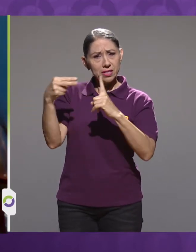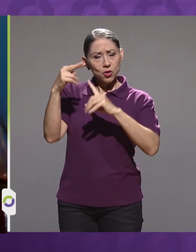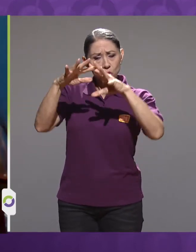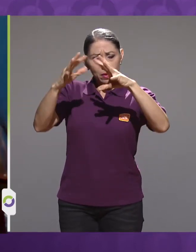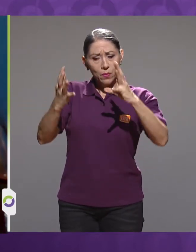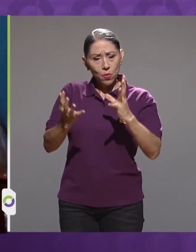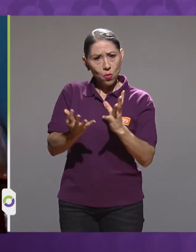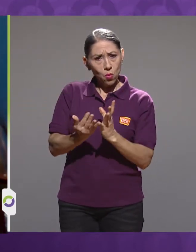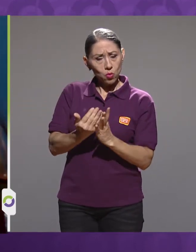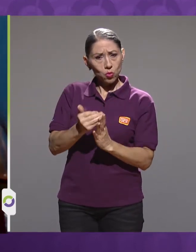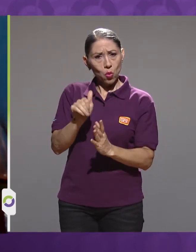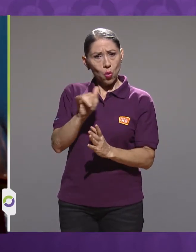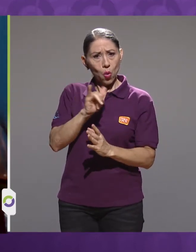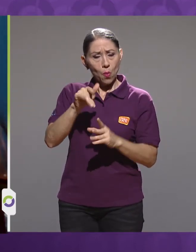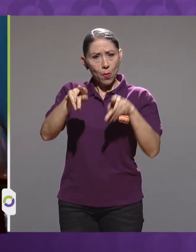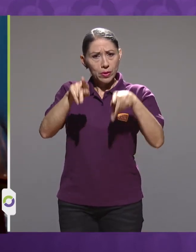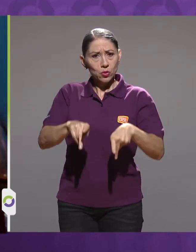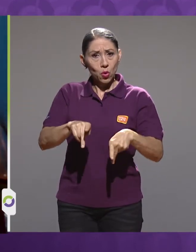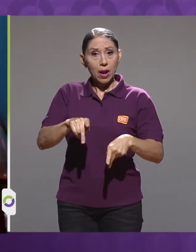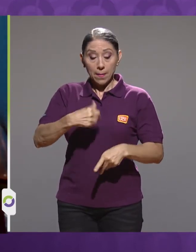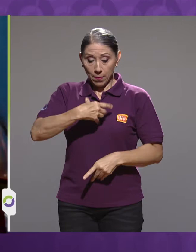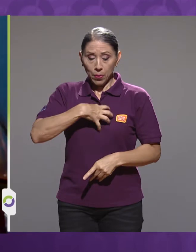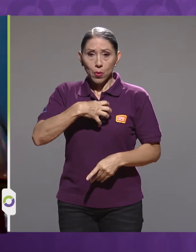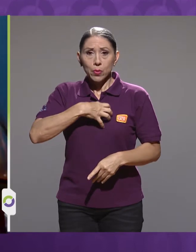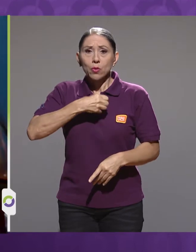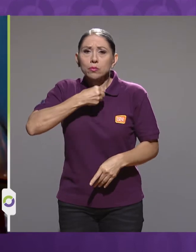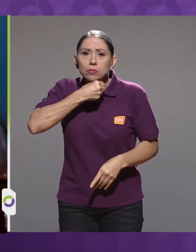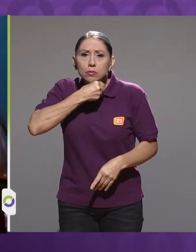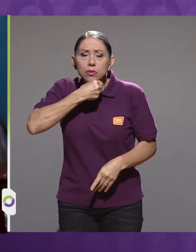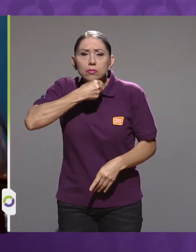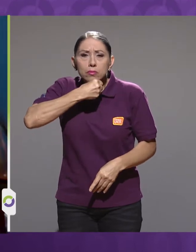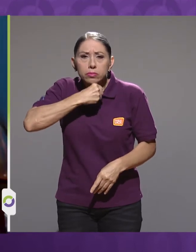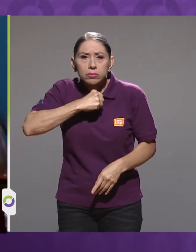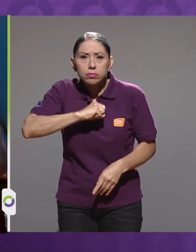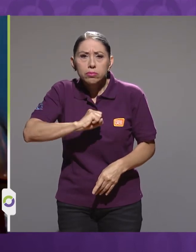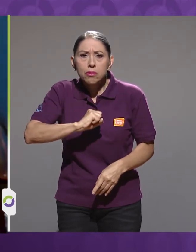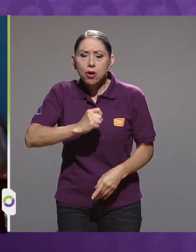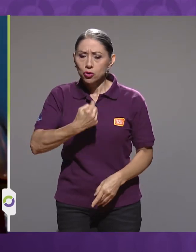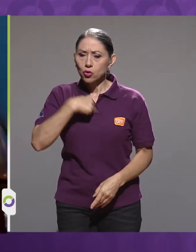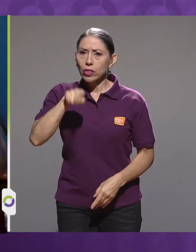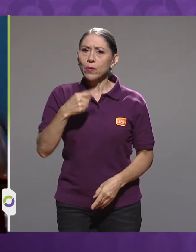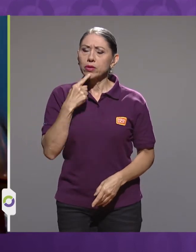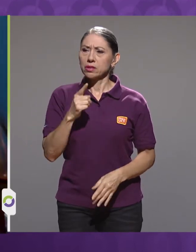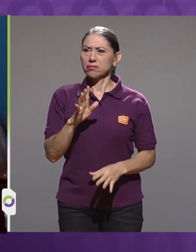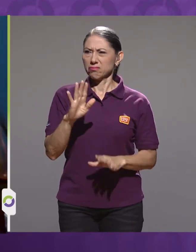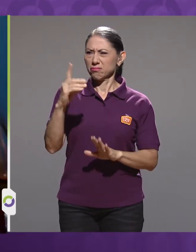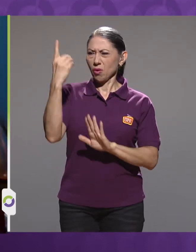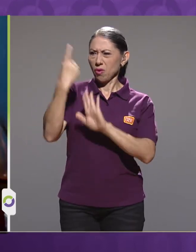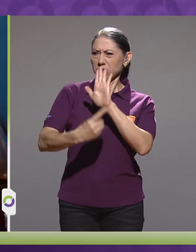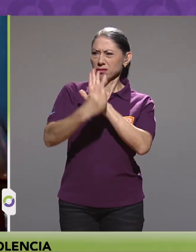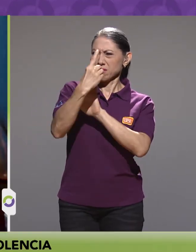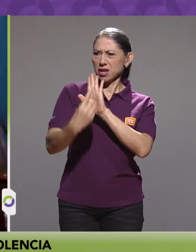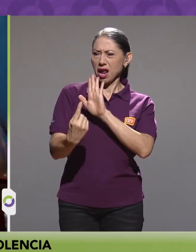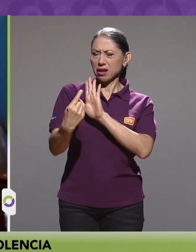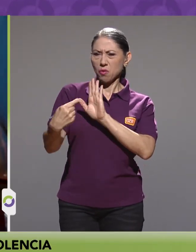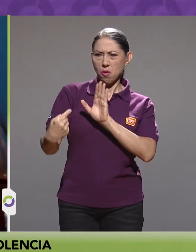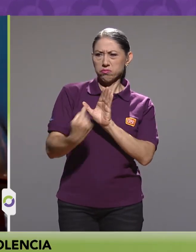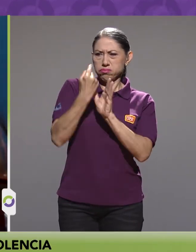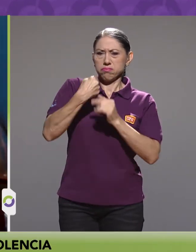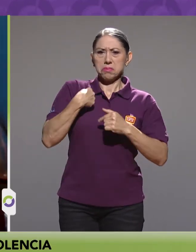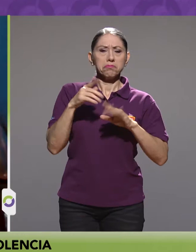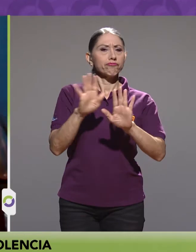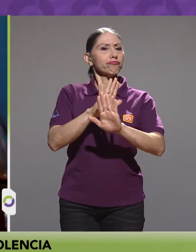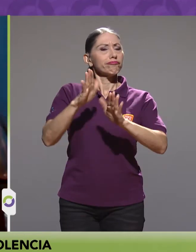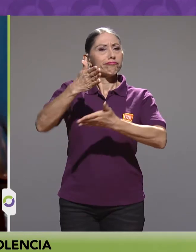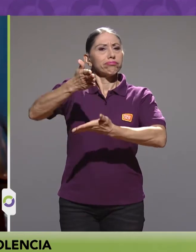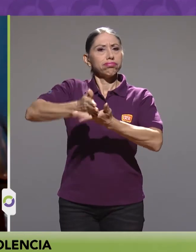como persona y de nuestro propio proceso de envejecimiento y de vejez y decir, no tengo por qué estar siendo discriminada, no hay